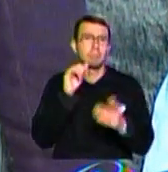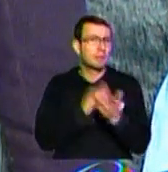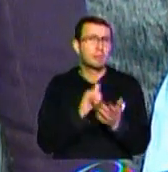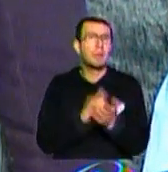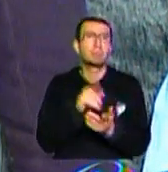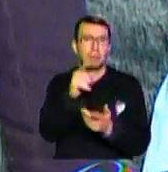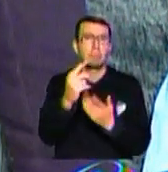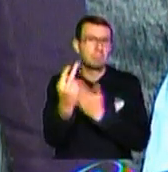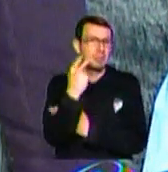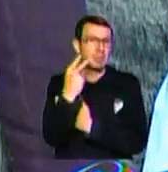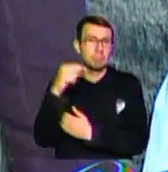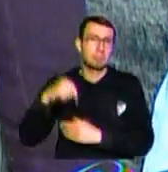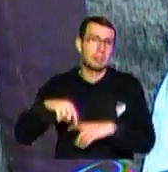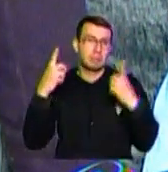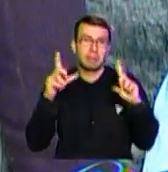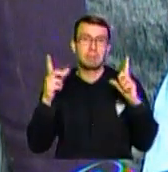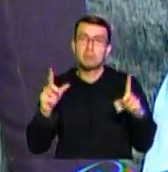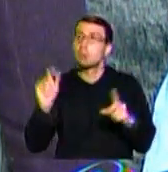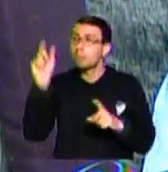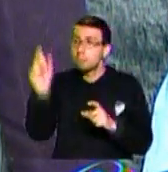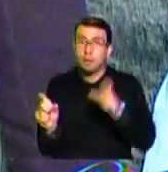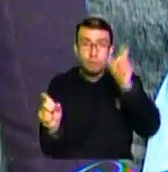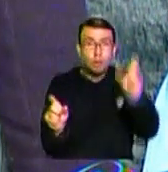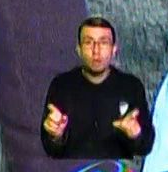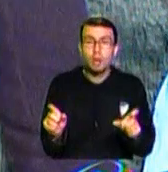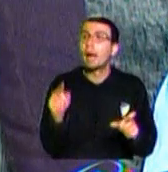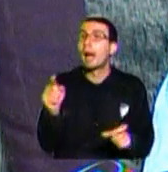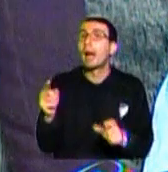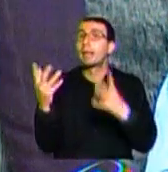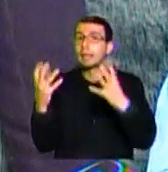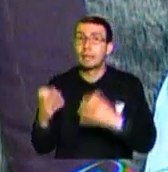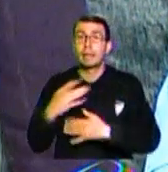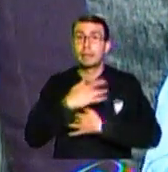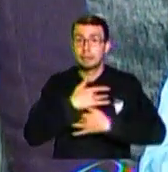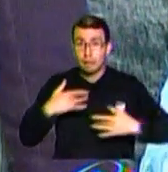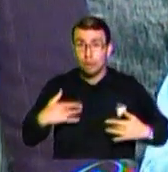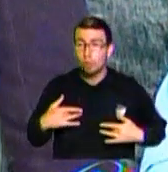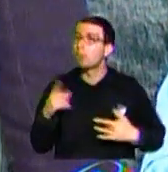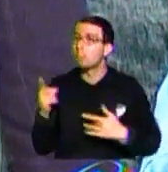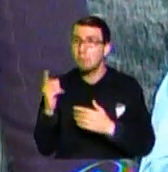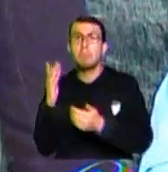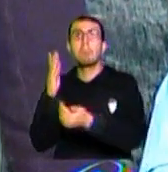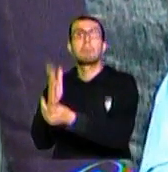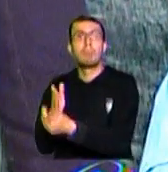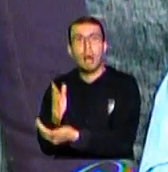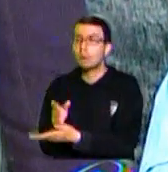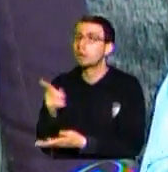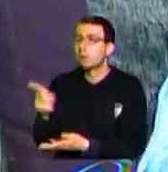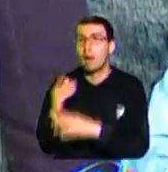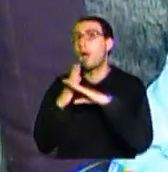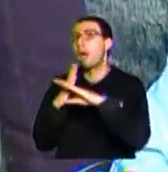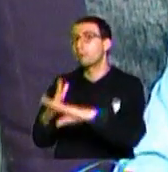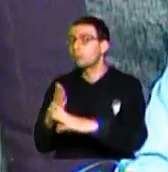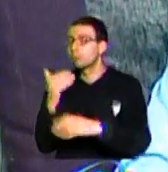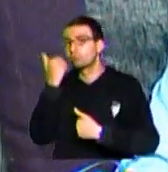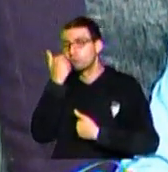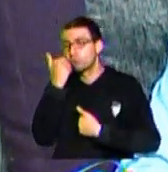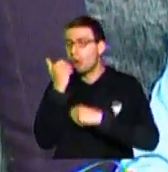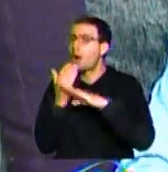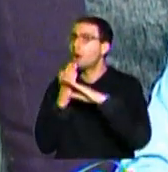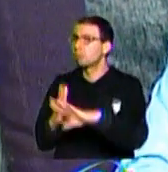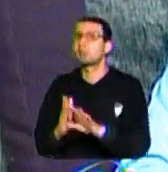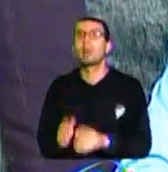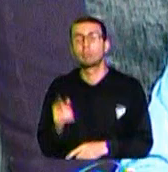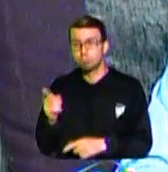y quieren su salud tanto que van a hacerse en un examen preventivo, un paquete donde está